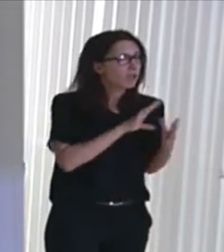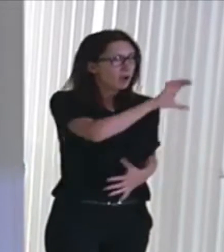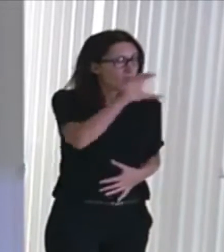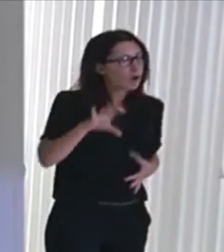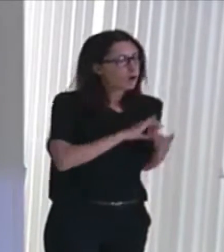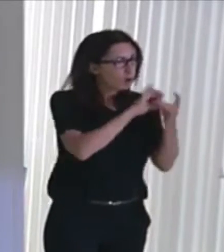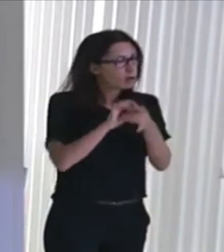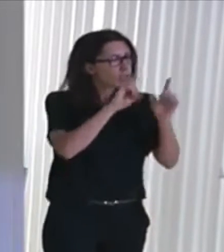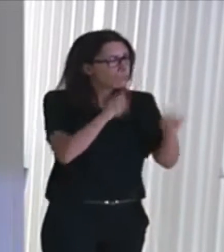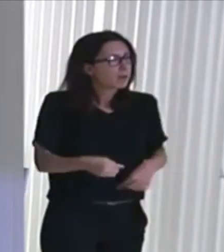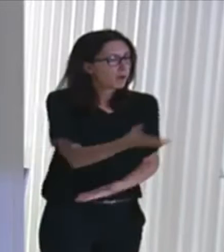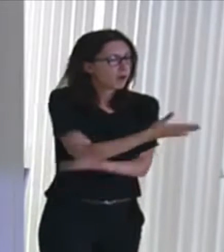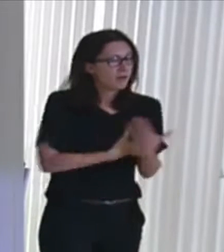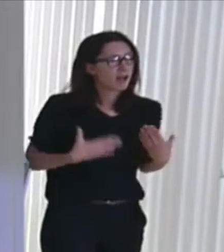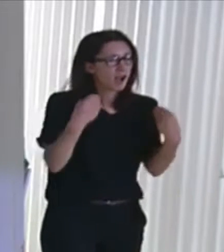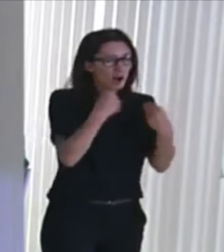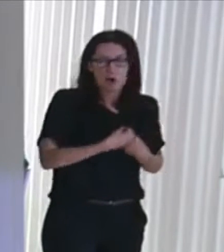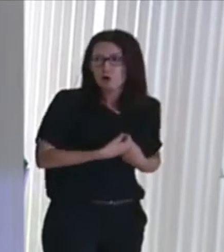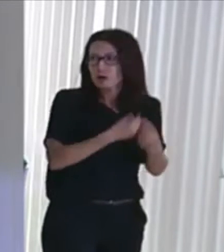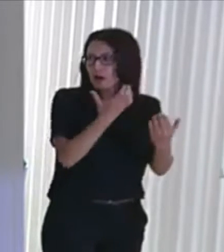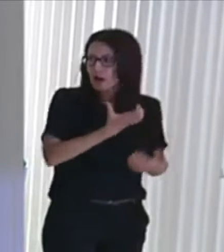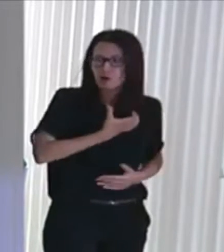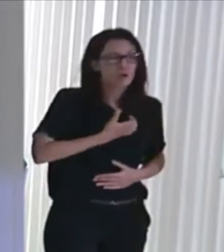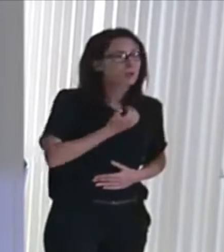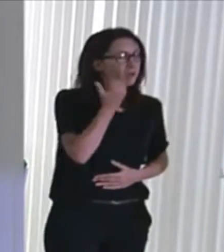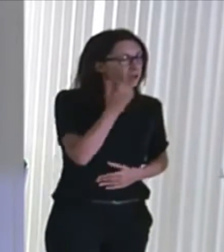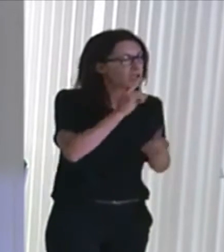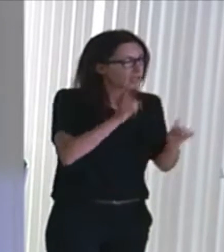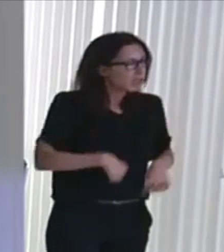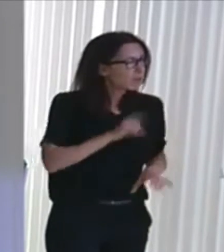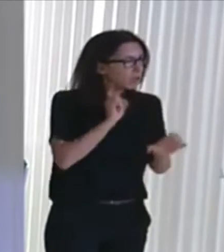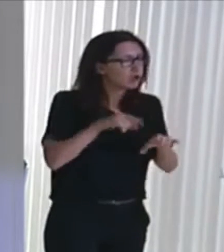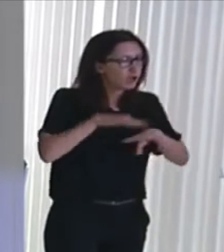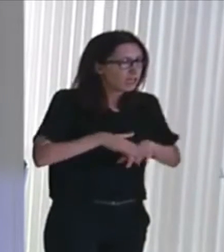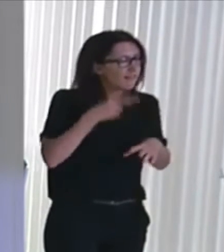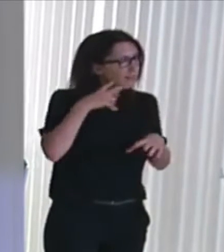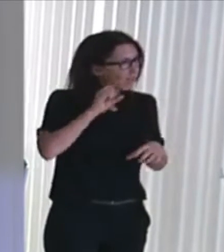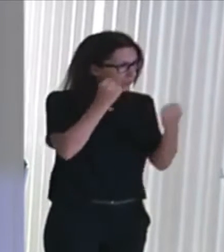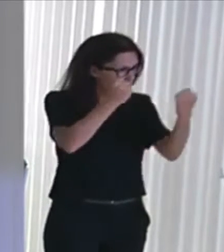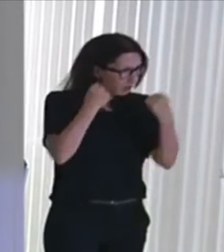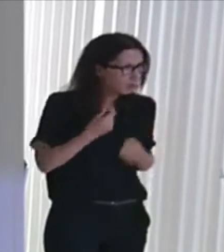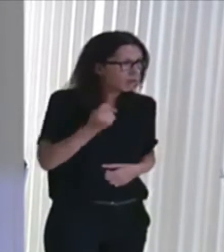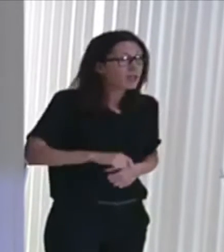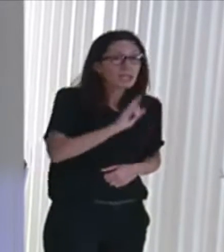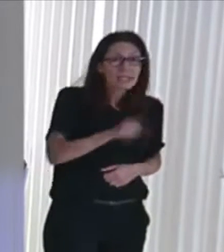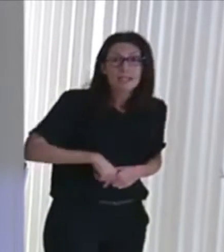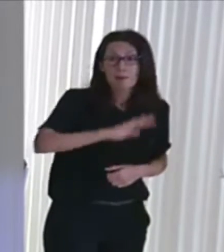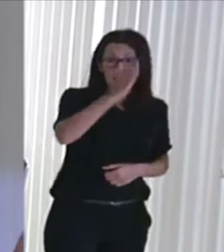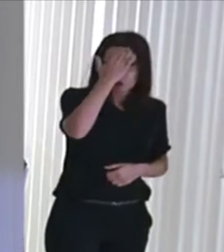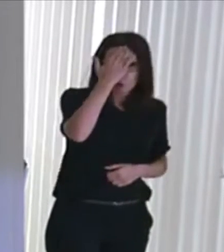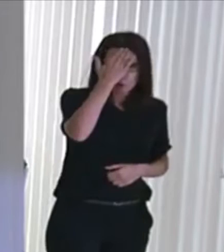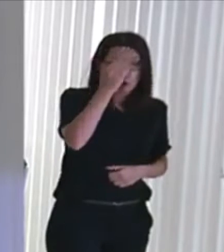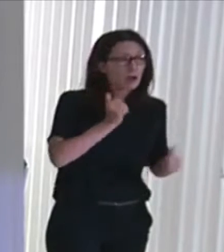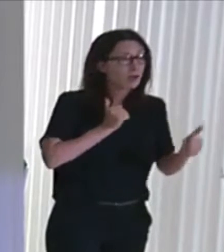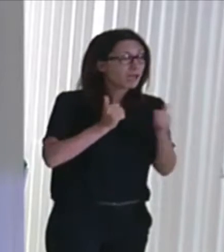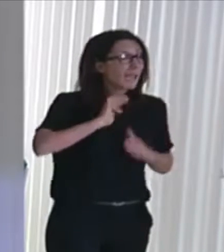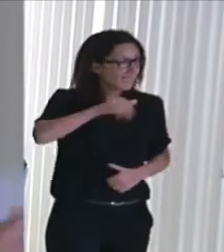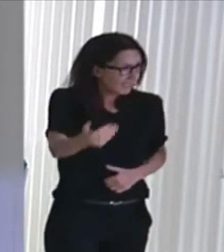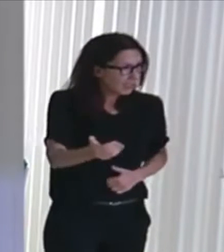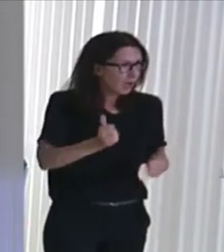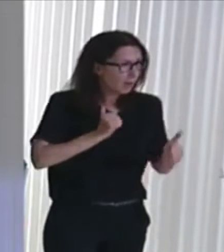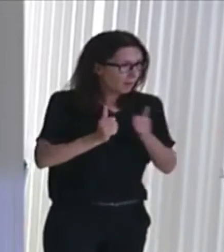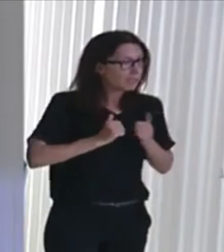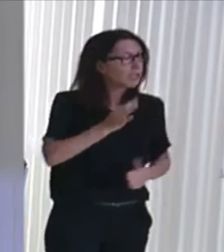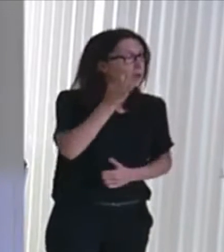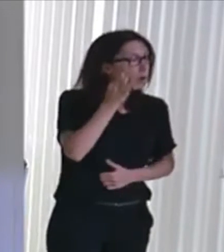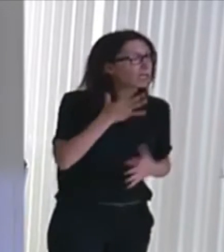DAME del Ayuntamiento de Gandía, forma parte de red de expertos profesionales de la iniciativa YUS, es tutora extrema del máster externa del máster Mujeres y